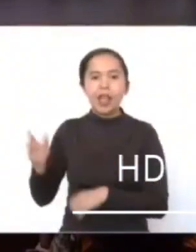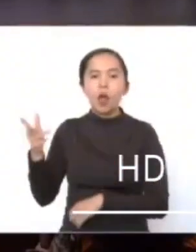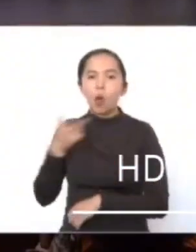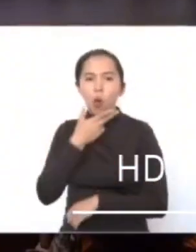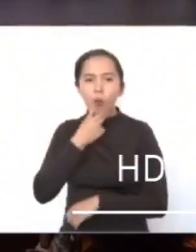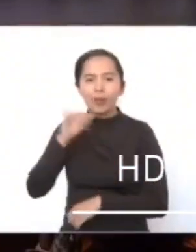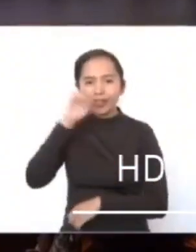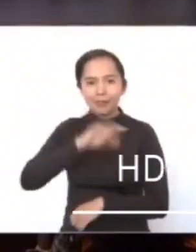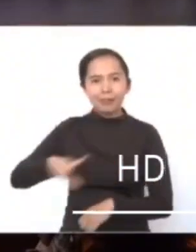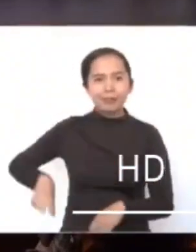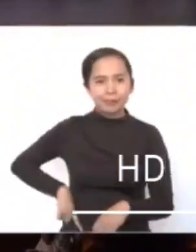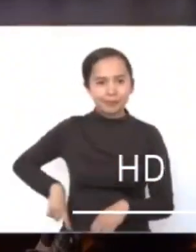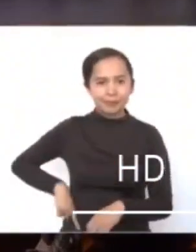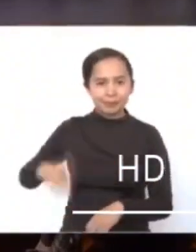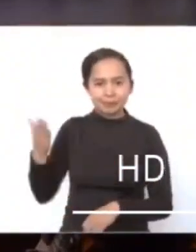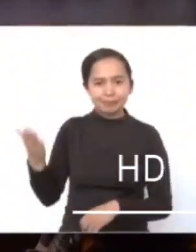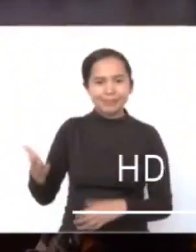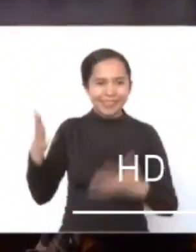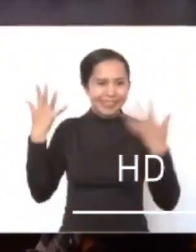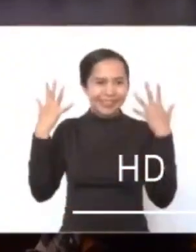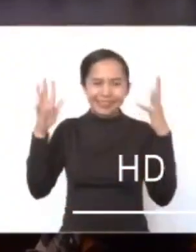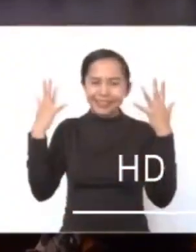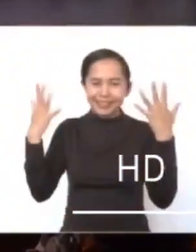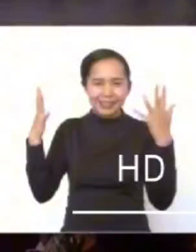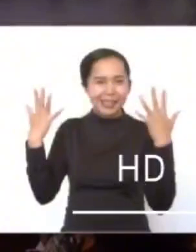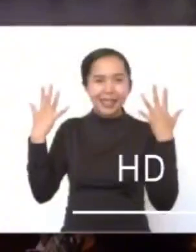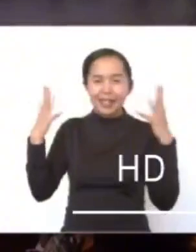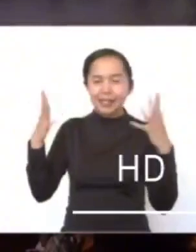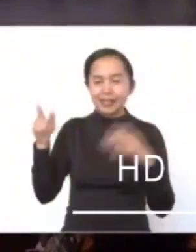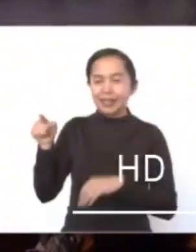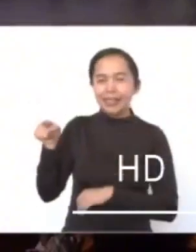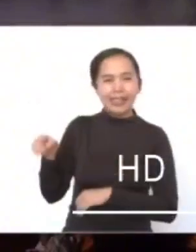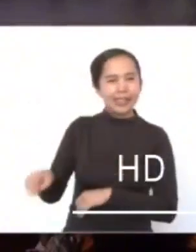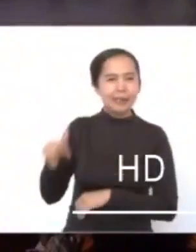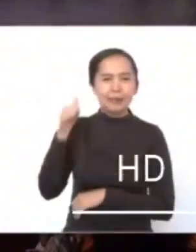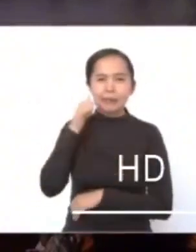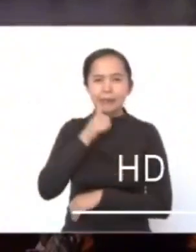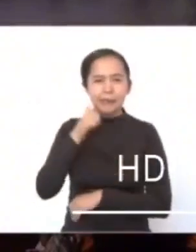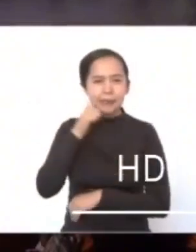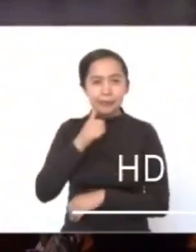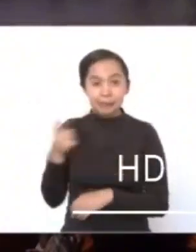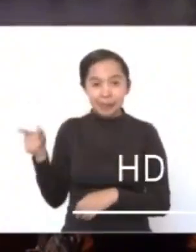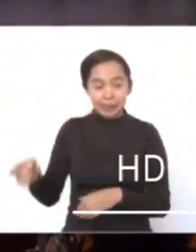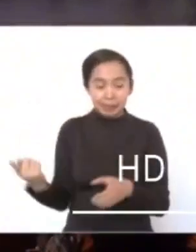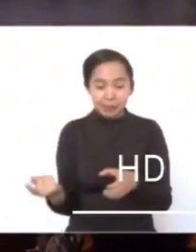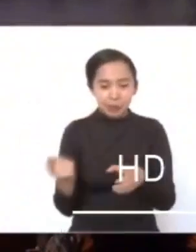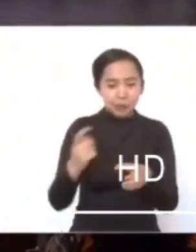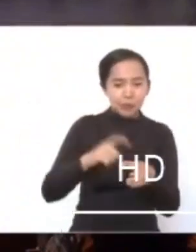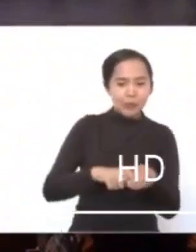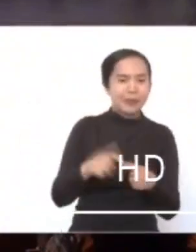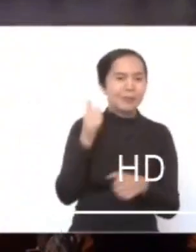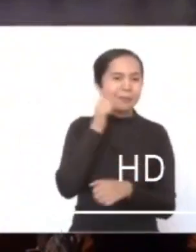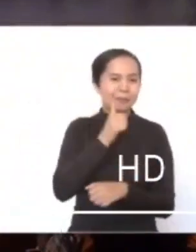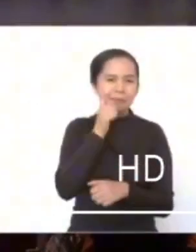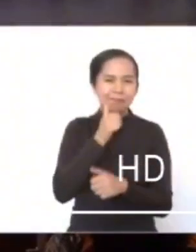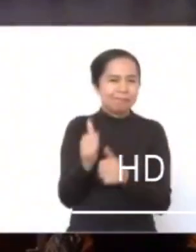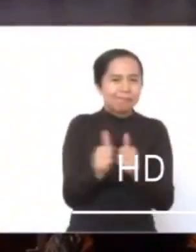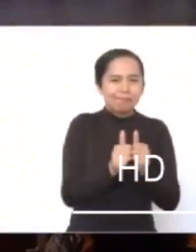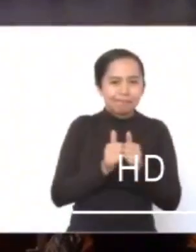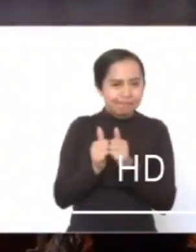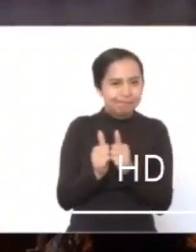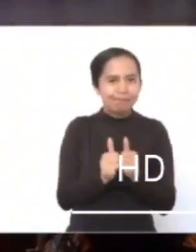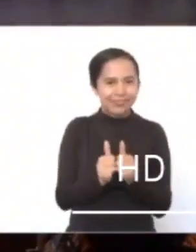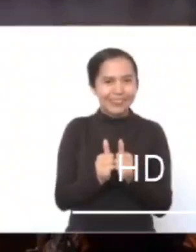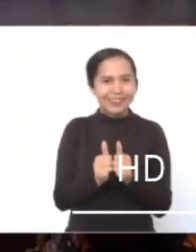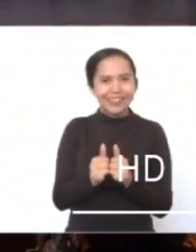aplauso para el jefe de gobierno, por favor, que siempre, también desde que llegó, nos ha acompañado